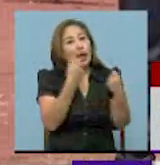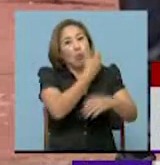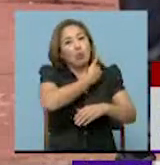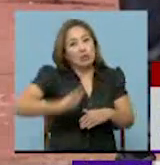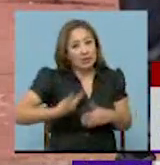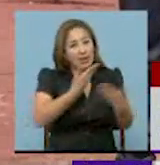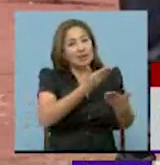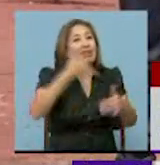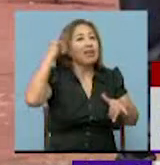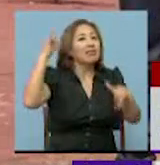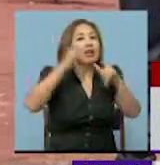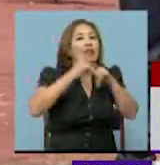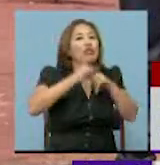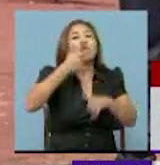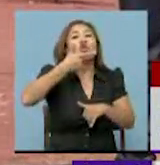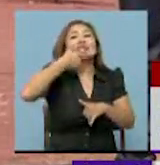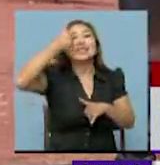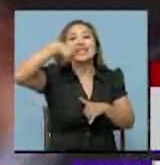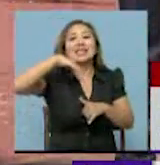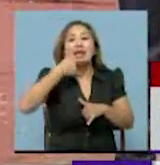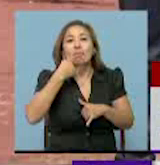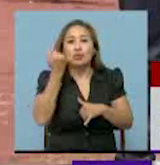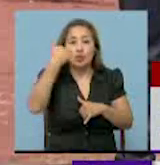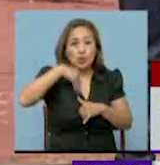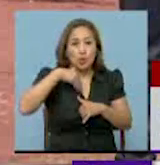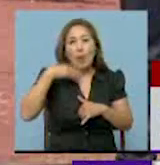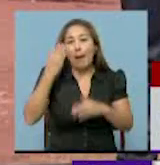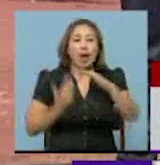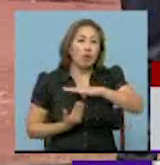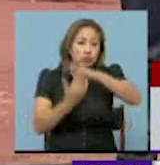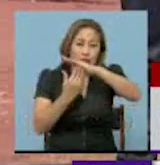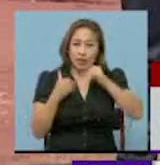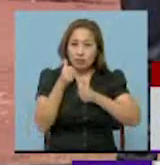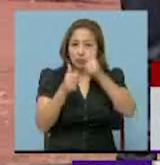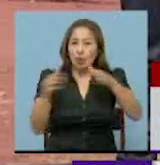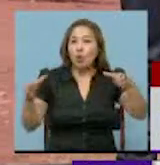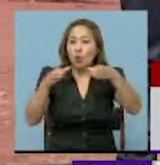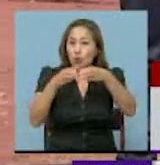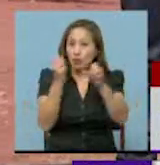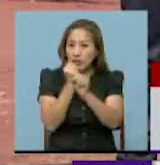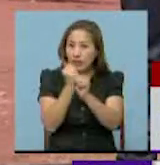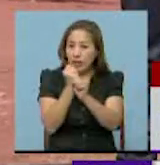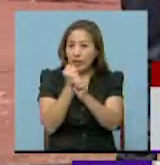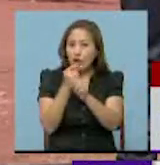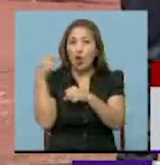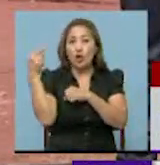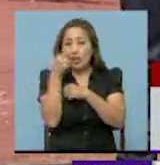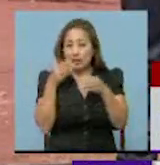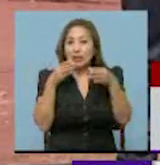Samsung, autoridades que nos acompañan y toda la gente de trabajo y el equipo que forma